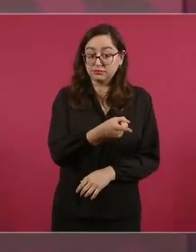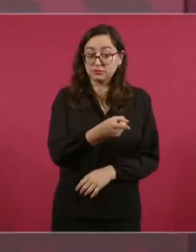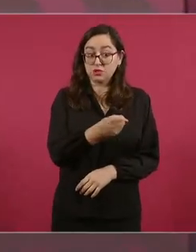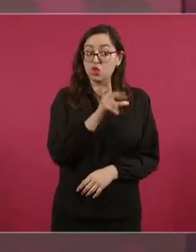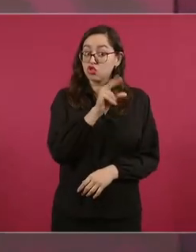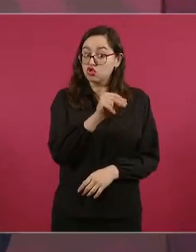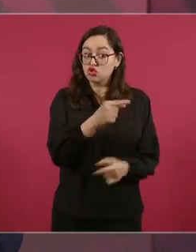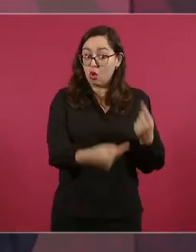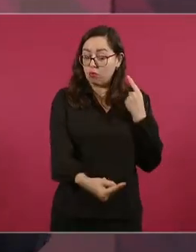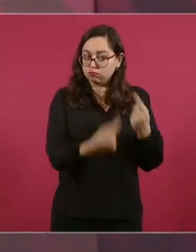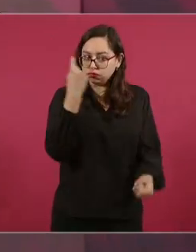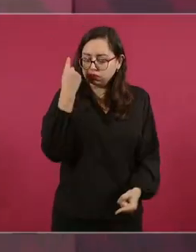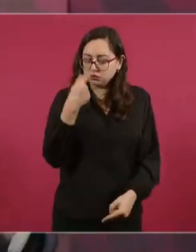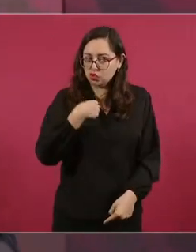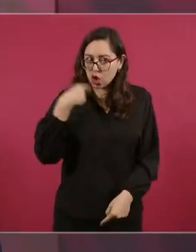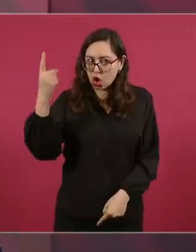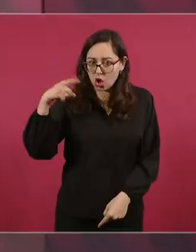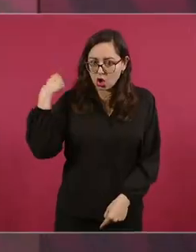a jalar.